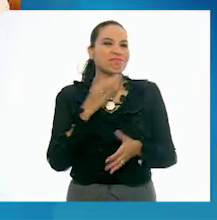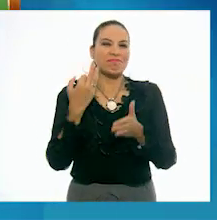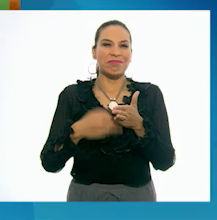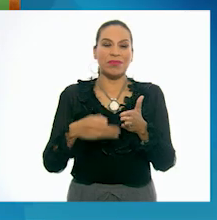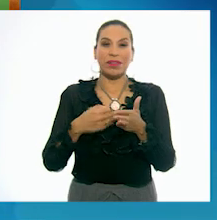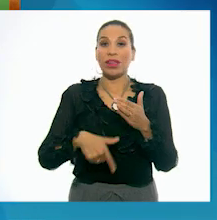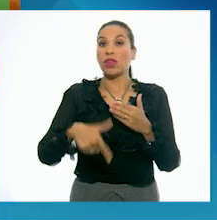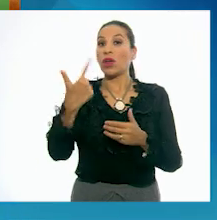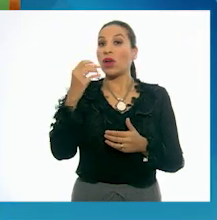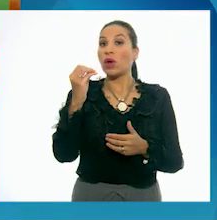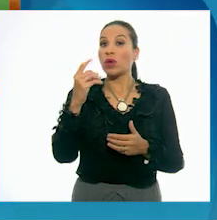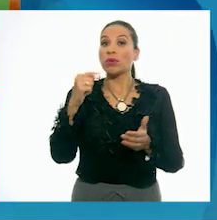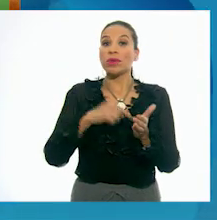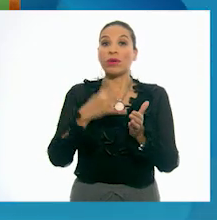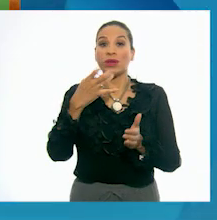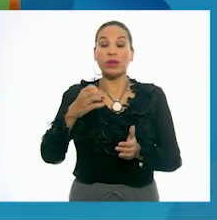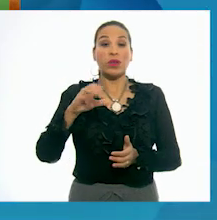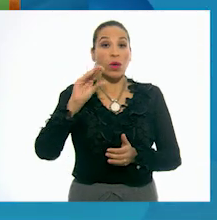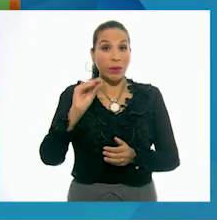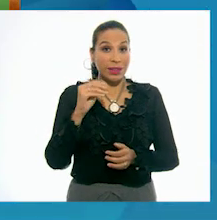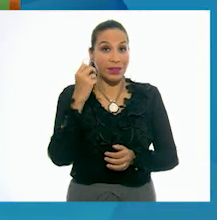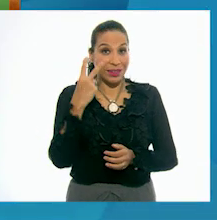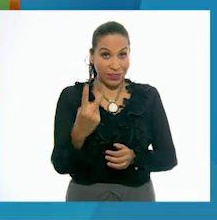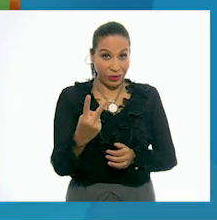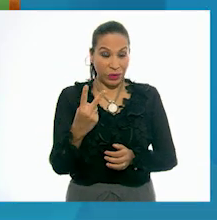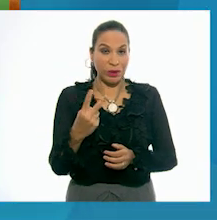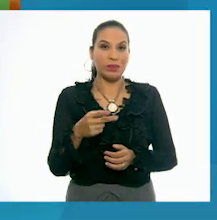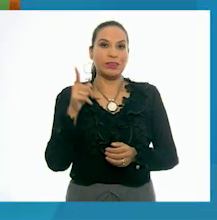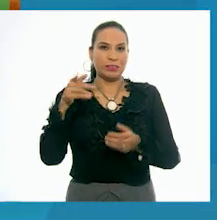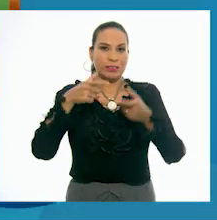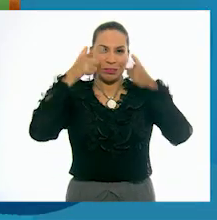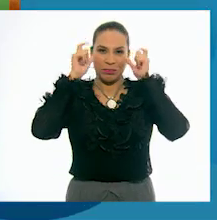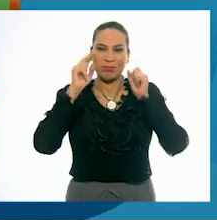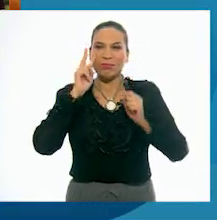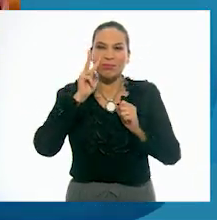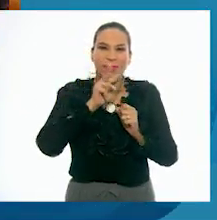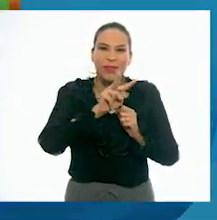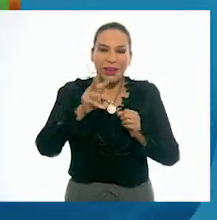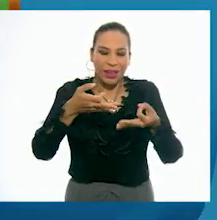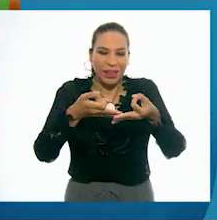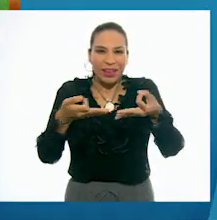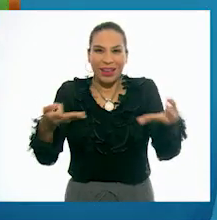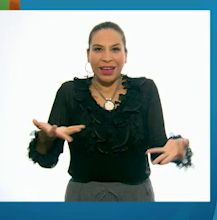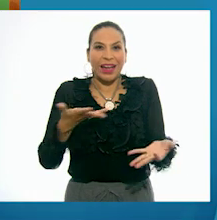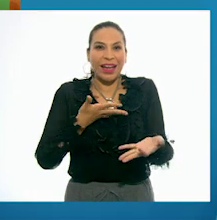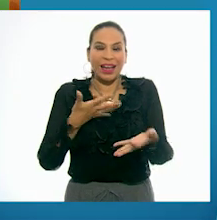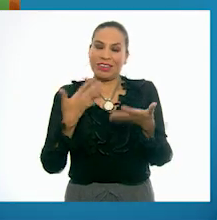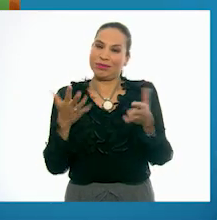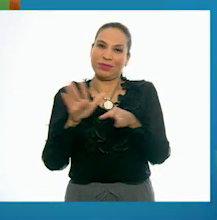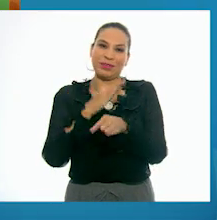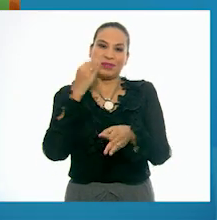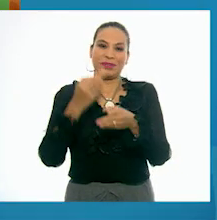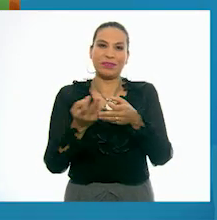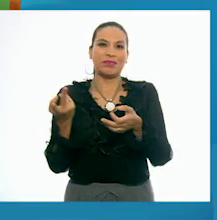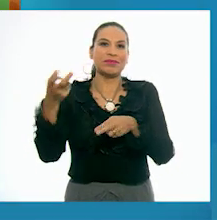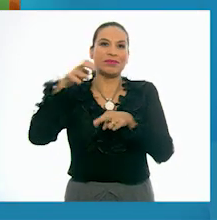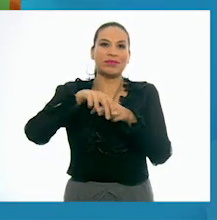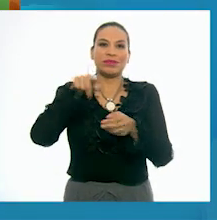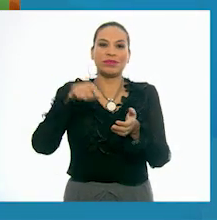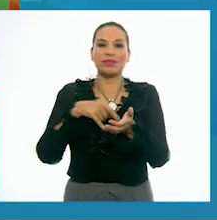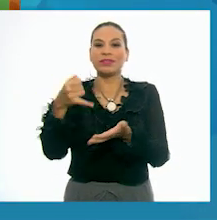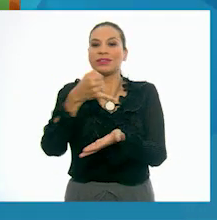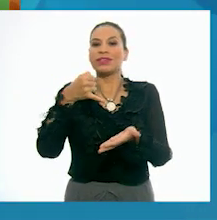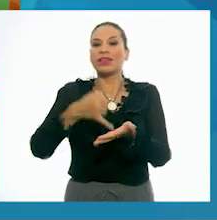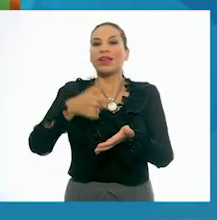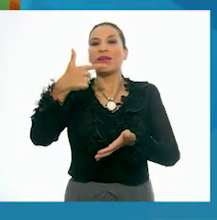pero el 12 de octubre de 1492 los marineros divisaron tierra. Finalmente, desembarcaron en la isla